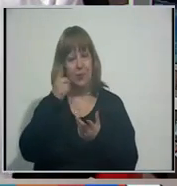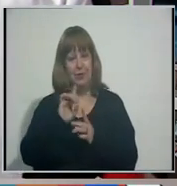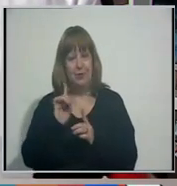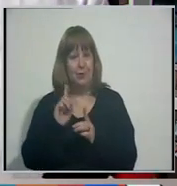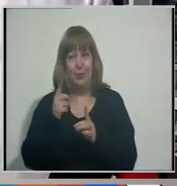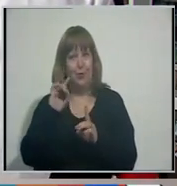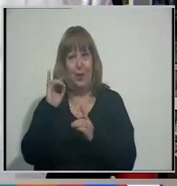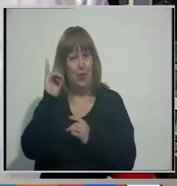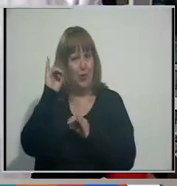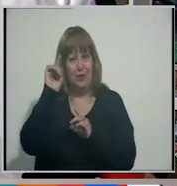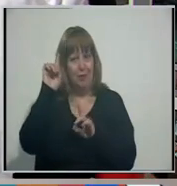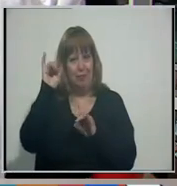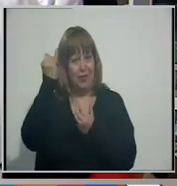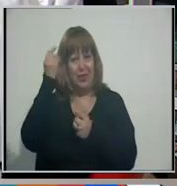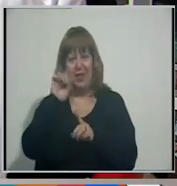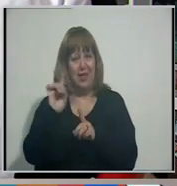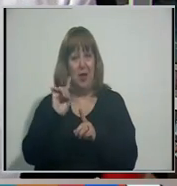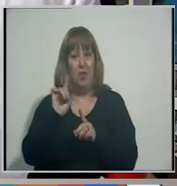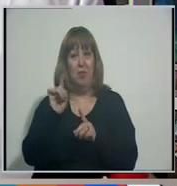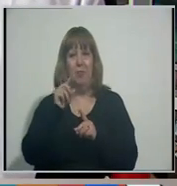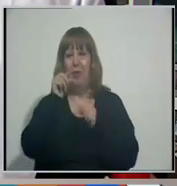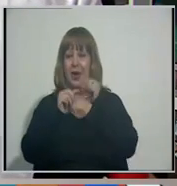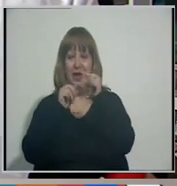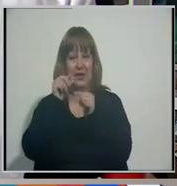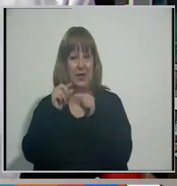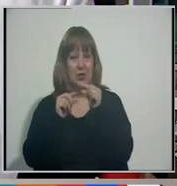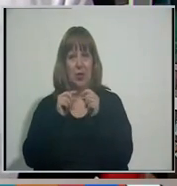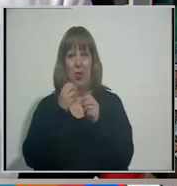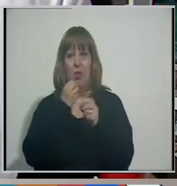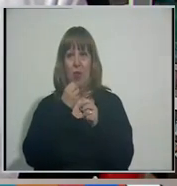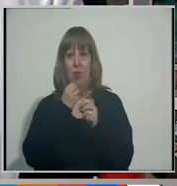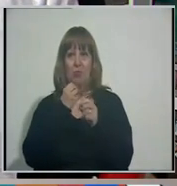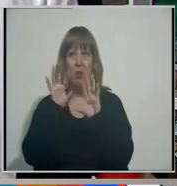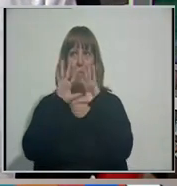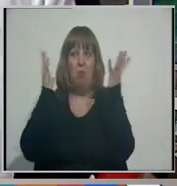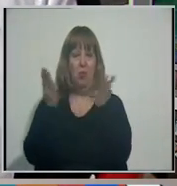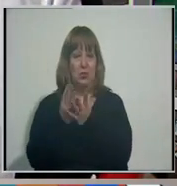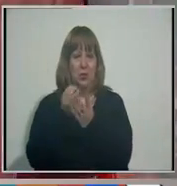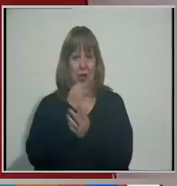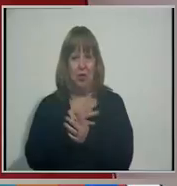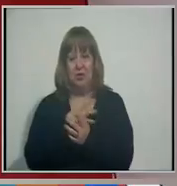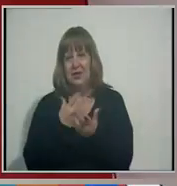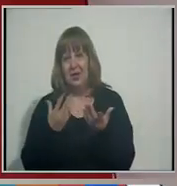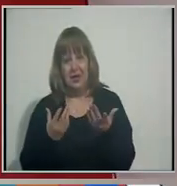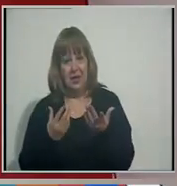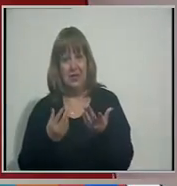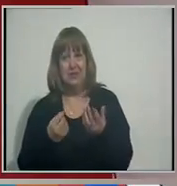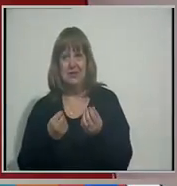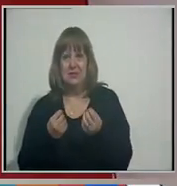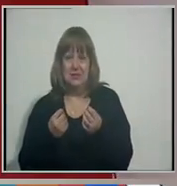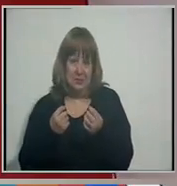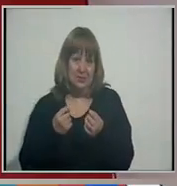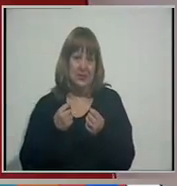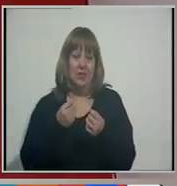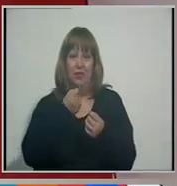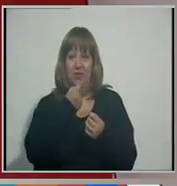pequeñas cosas podemos tener un mundo mejor, Rodi, ¿no? Sí, es tan simple. Es nada. Es no tirar las cosas a la basura y llevarlas